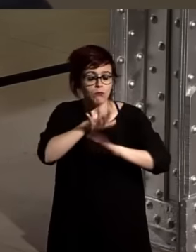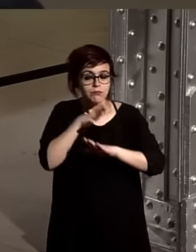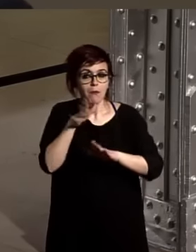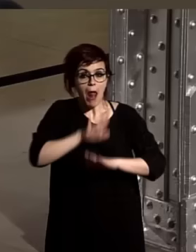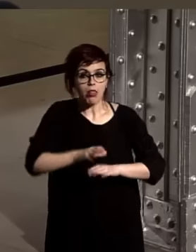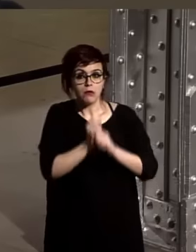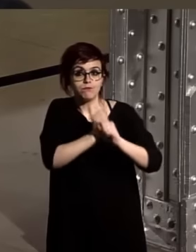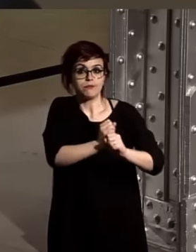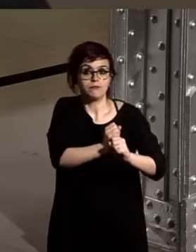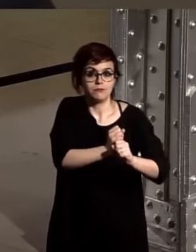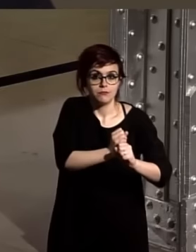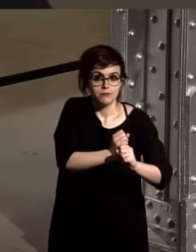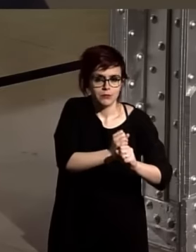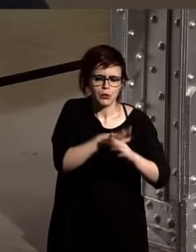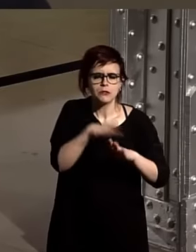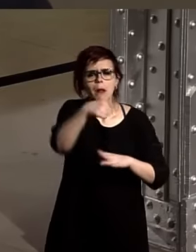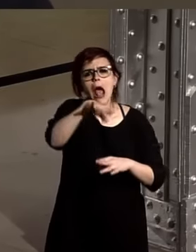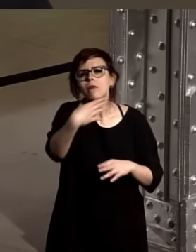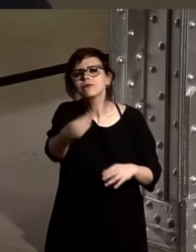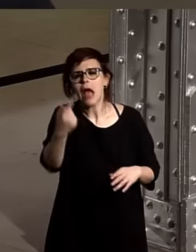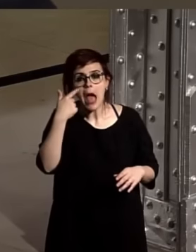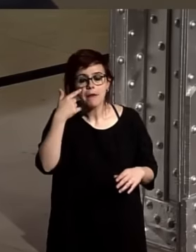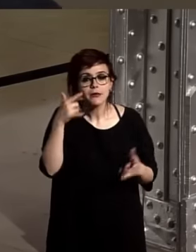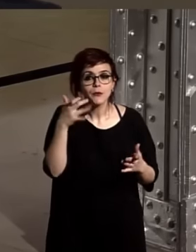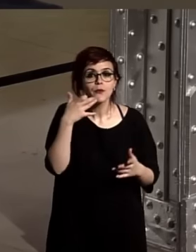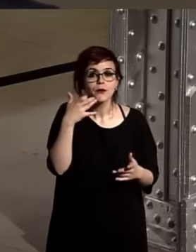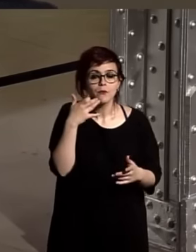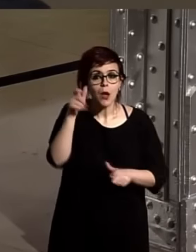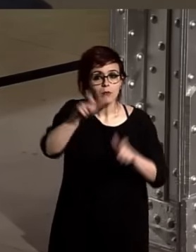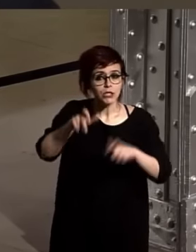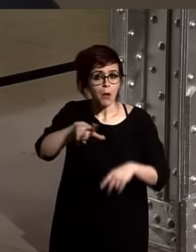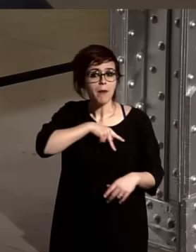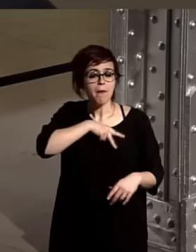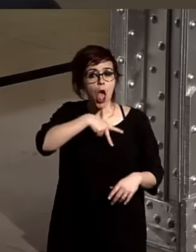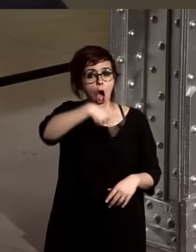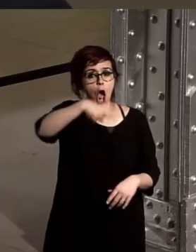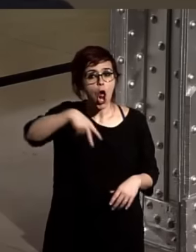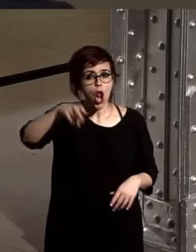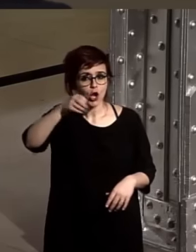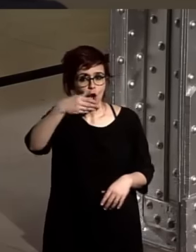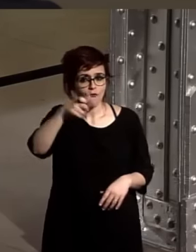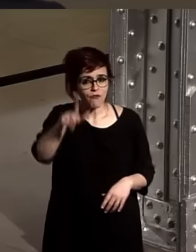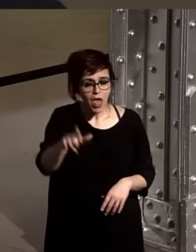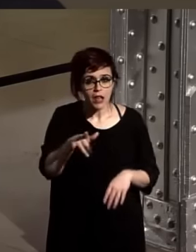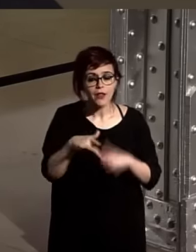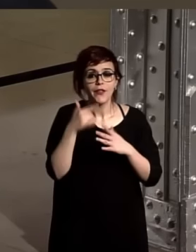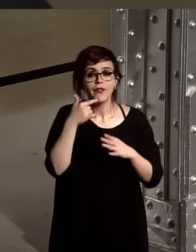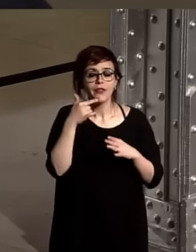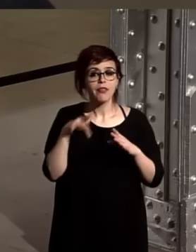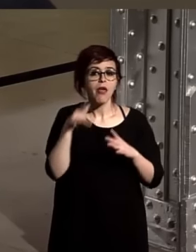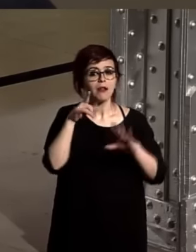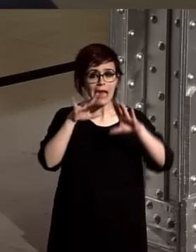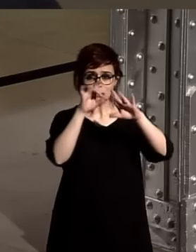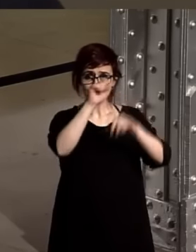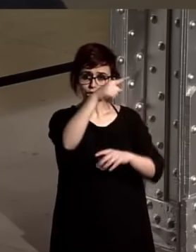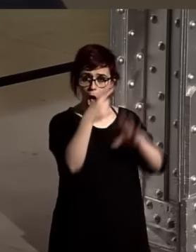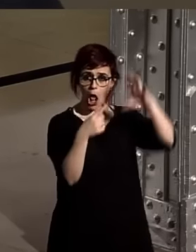así para que se entienda eh No se de nadie a quien le den el premio Nobel por decir que la tierra gira alrededor del